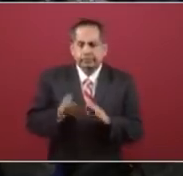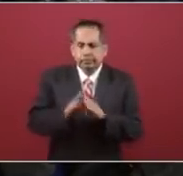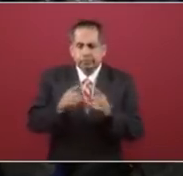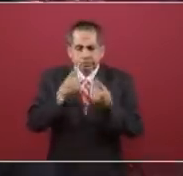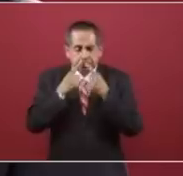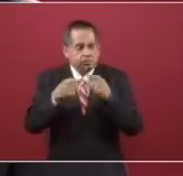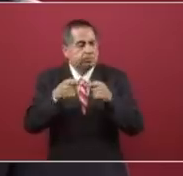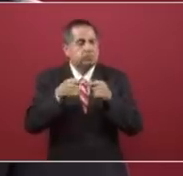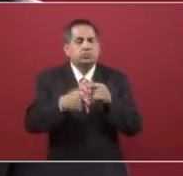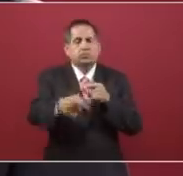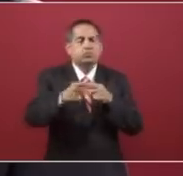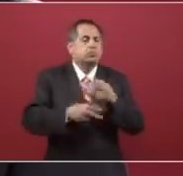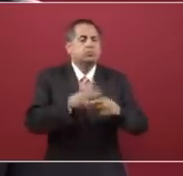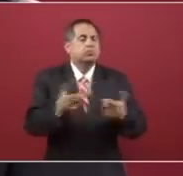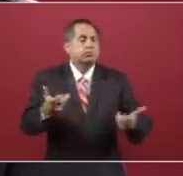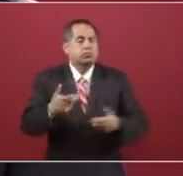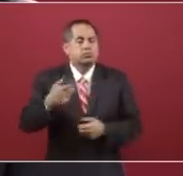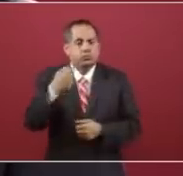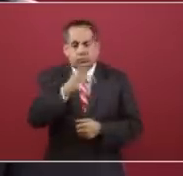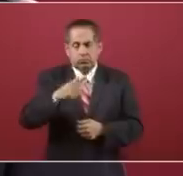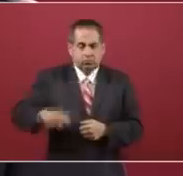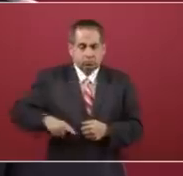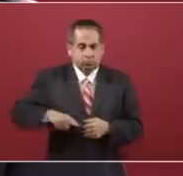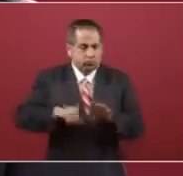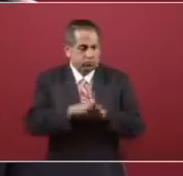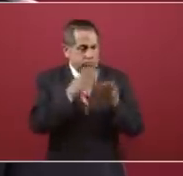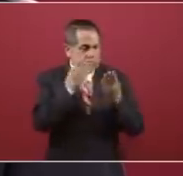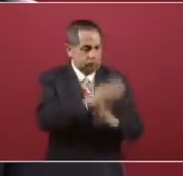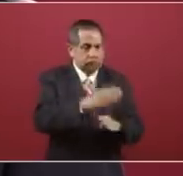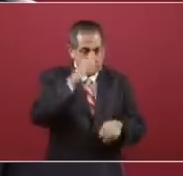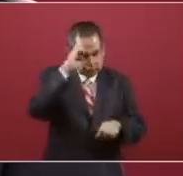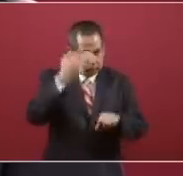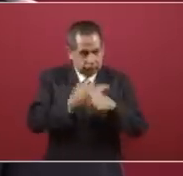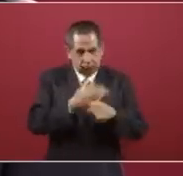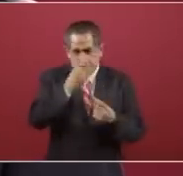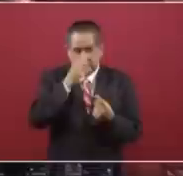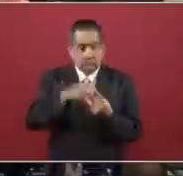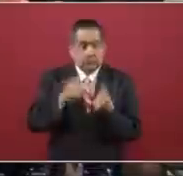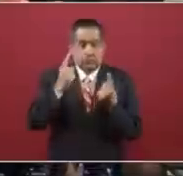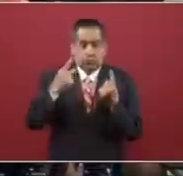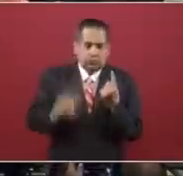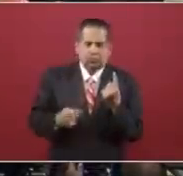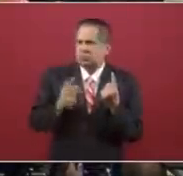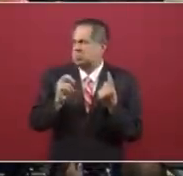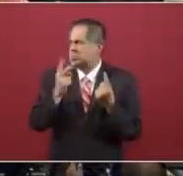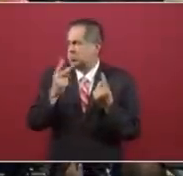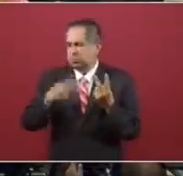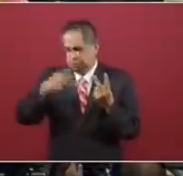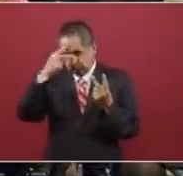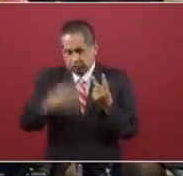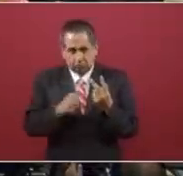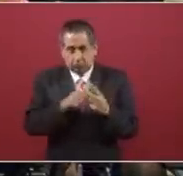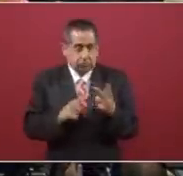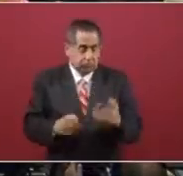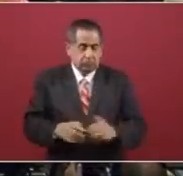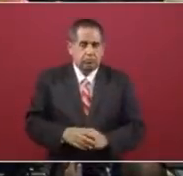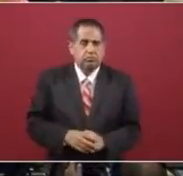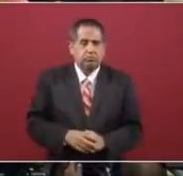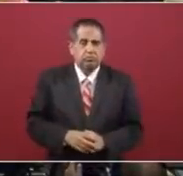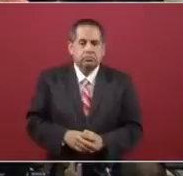ruta que emprenderá su gobierno con esos bancos extranjeros? Porque ya nomás tenemos uno o dos bancos en México.